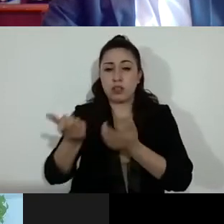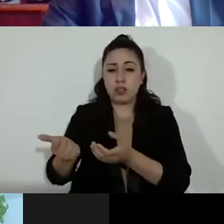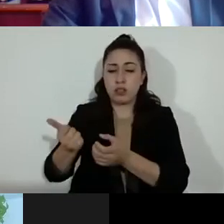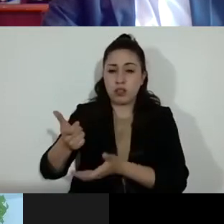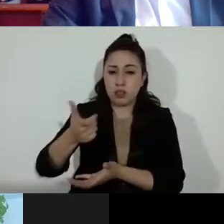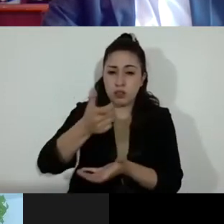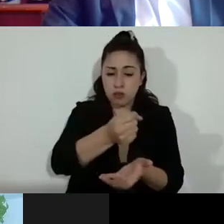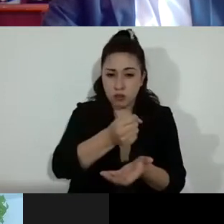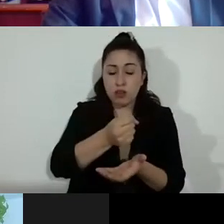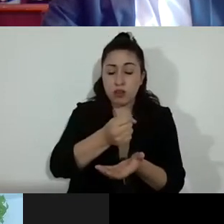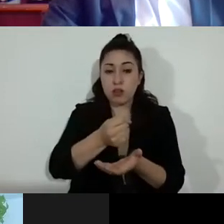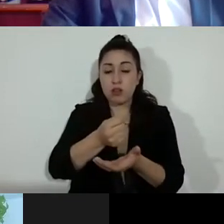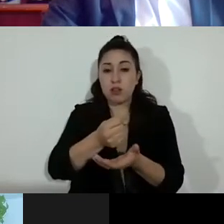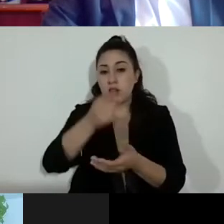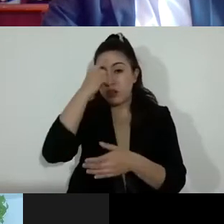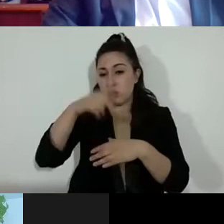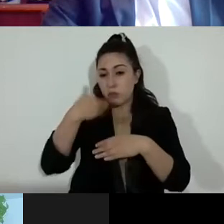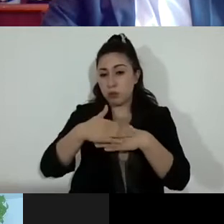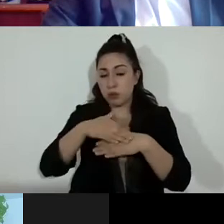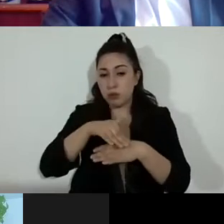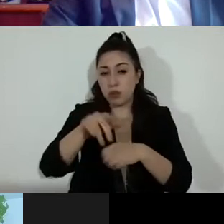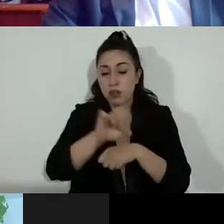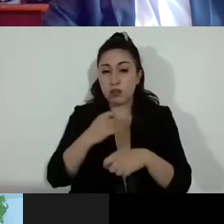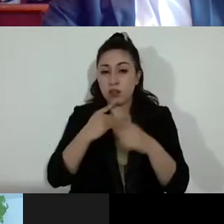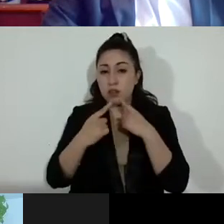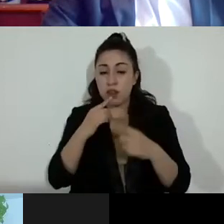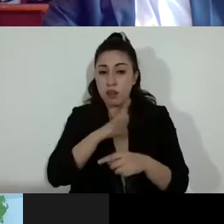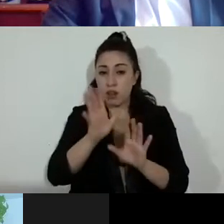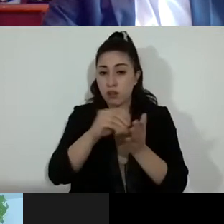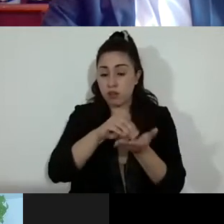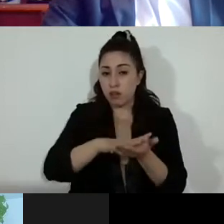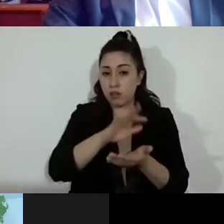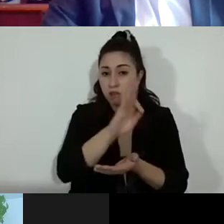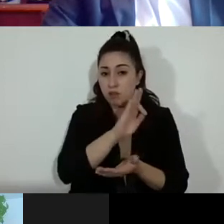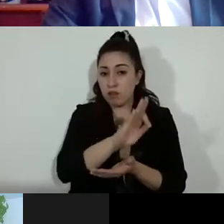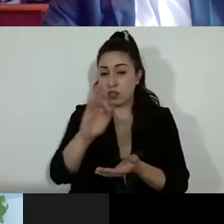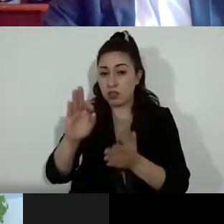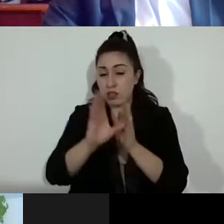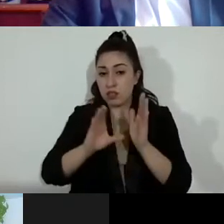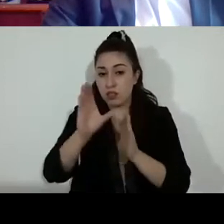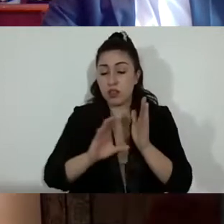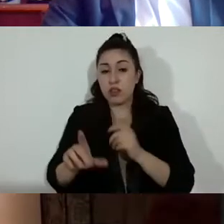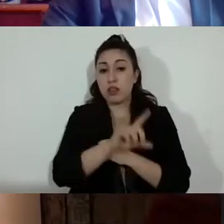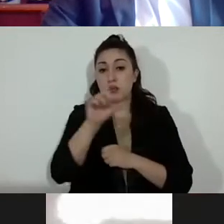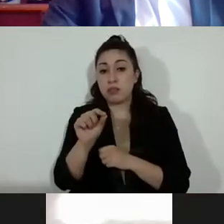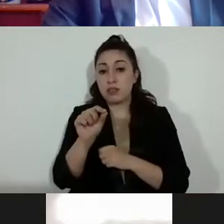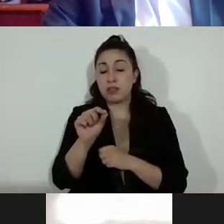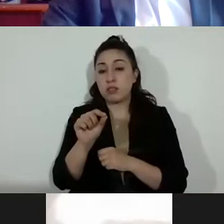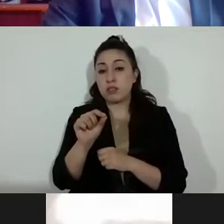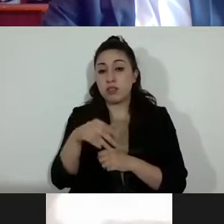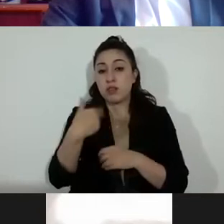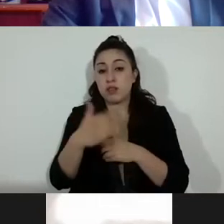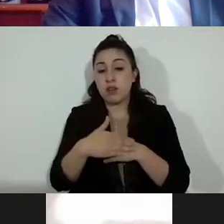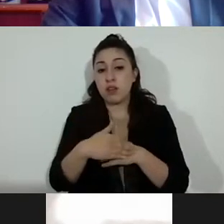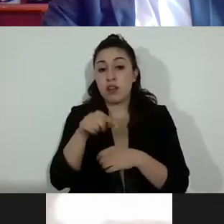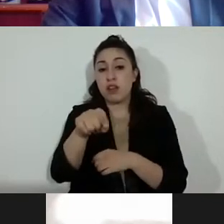para el viernes, si mal no recuerdo, y posteriormente, los primeros días de diciembre,